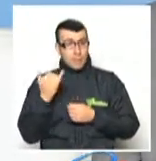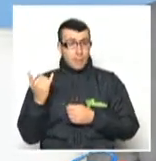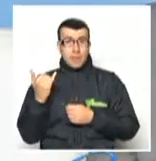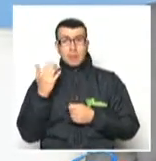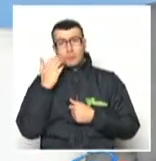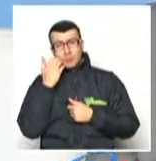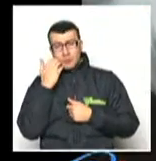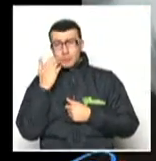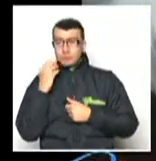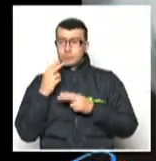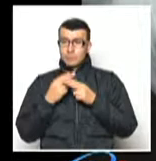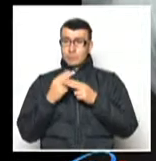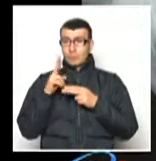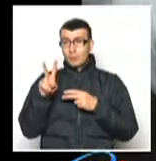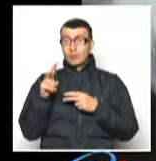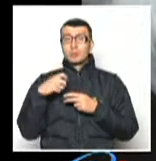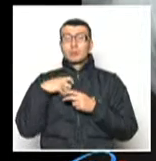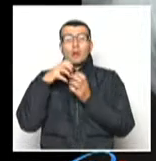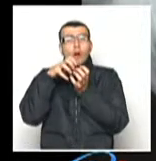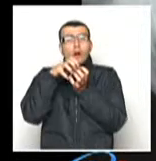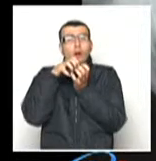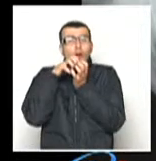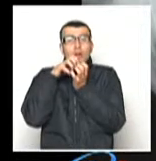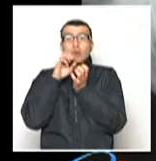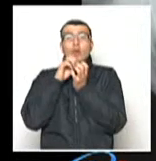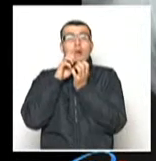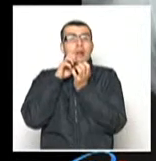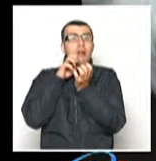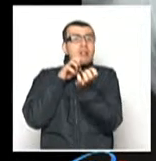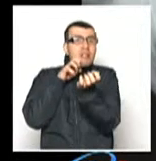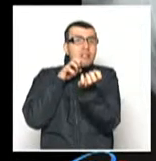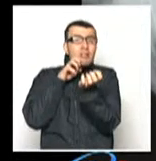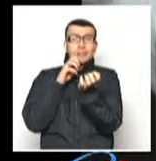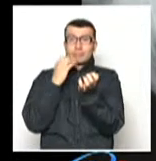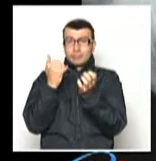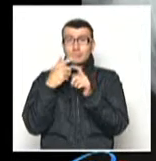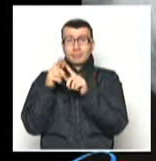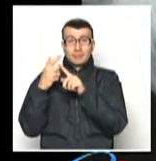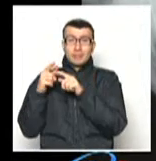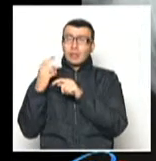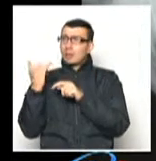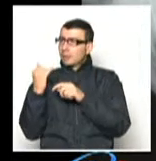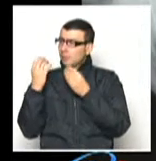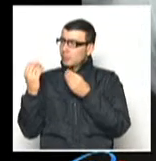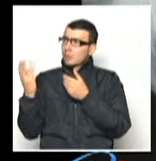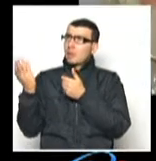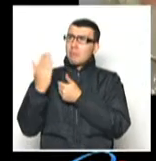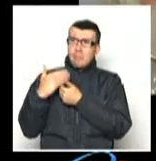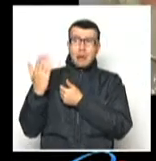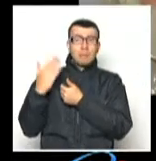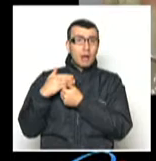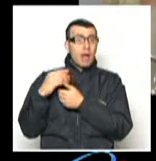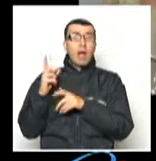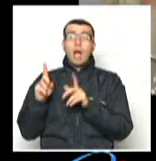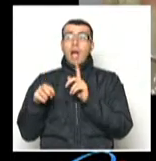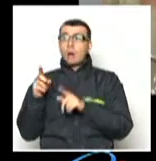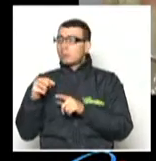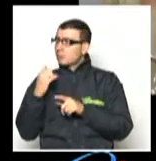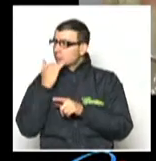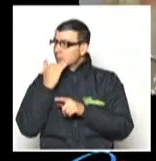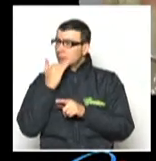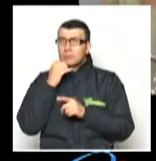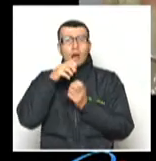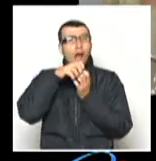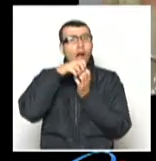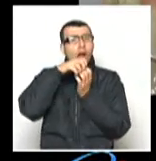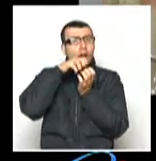clase 2, o sea, los que tienen la mandíbula chiquita, o los clase 3, que son los de la mandíbula grande, son unas consultas muy grandes. Y puede haber mandíbula grande porque tiene un maxilar